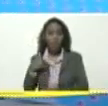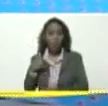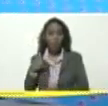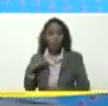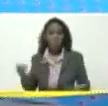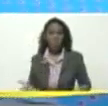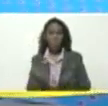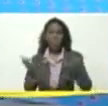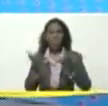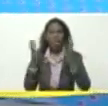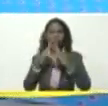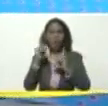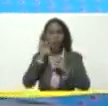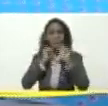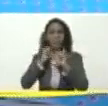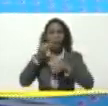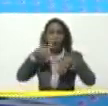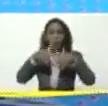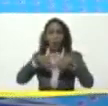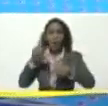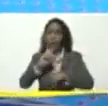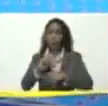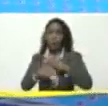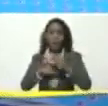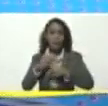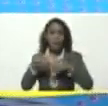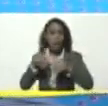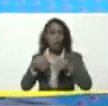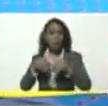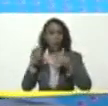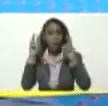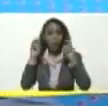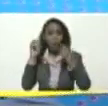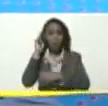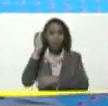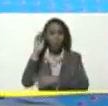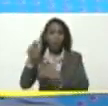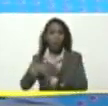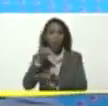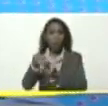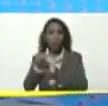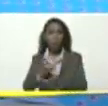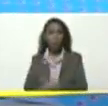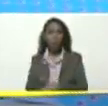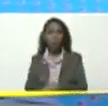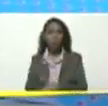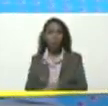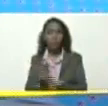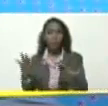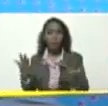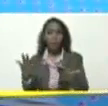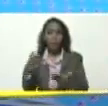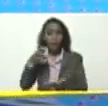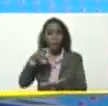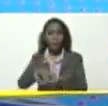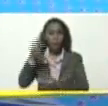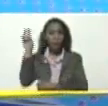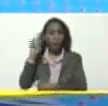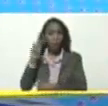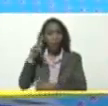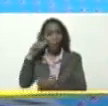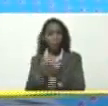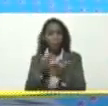quemando todas las máquinas electorales, que no hubiera elecciones para la nueva Asamblea Nacional. Y el Estado venezolano